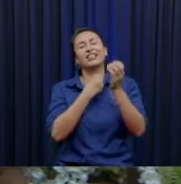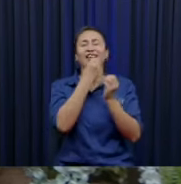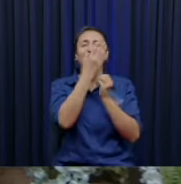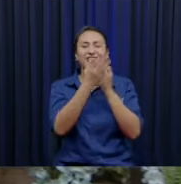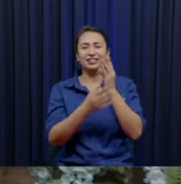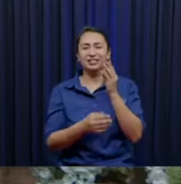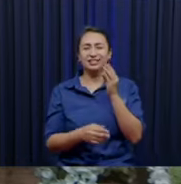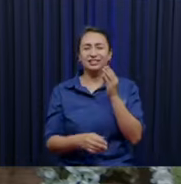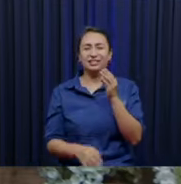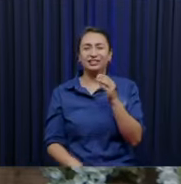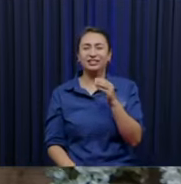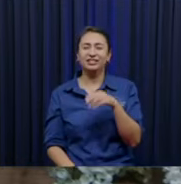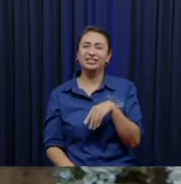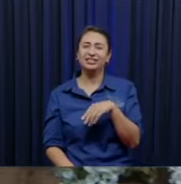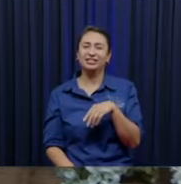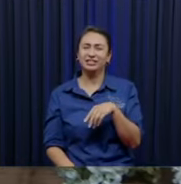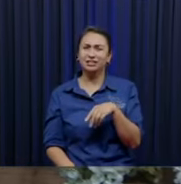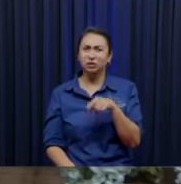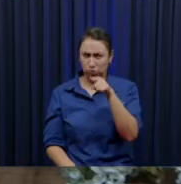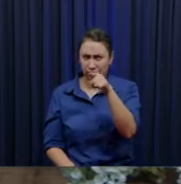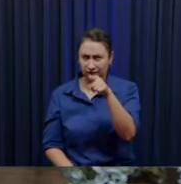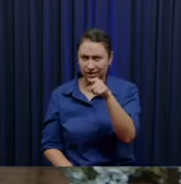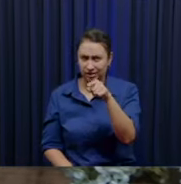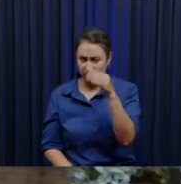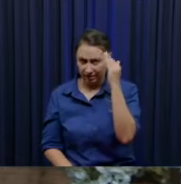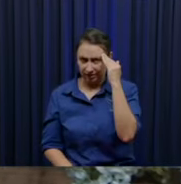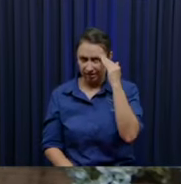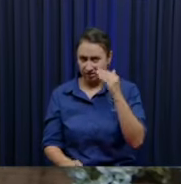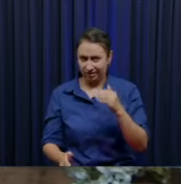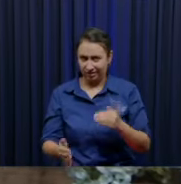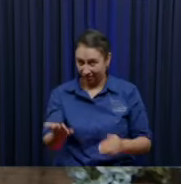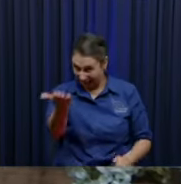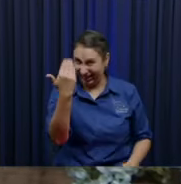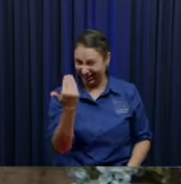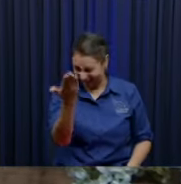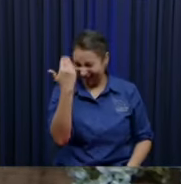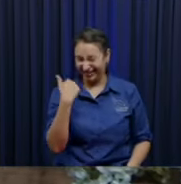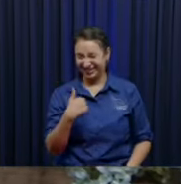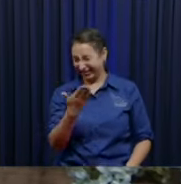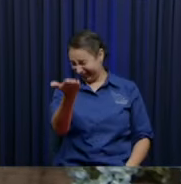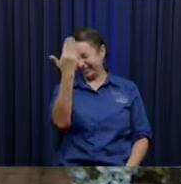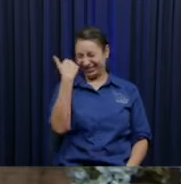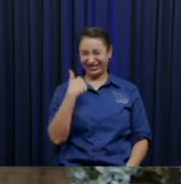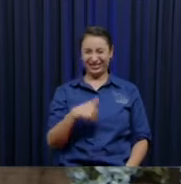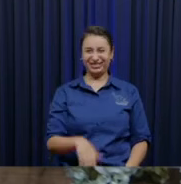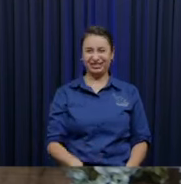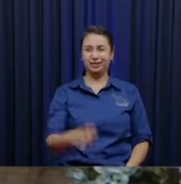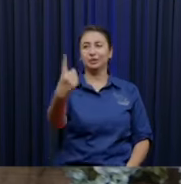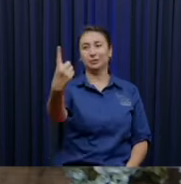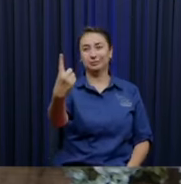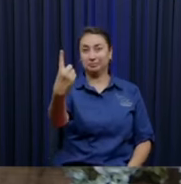Tráemelo, venite para acá. Y lo cantás aquí. No, hombre, venite.